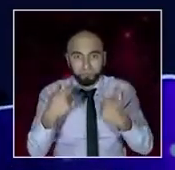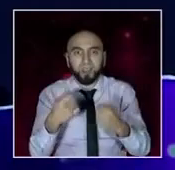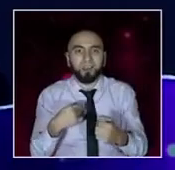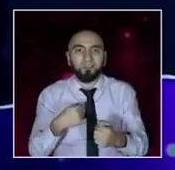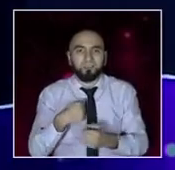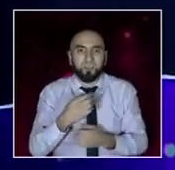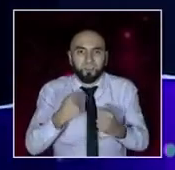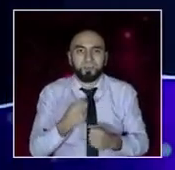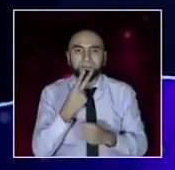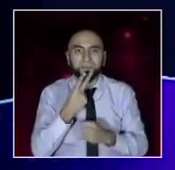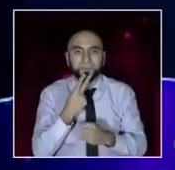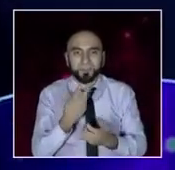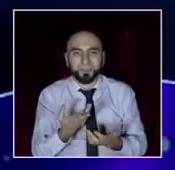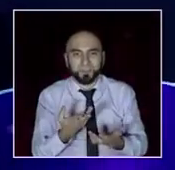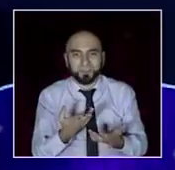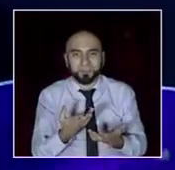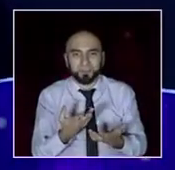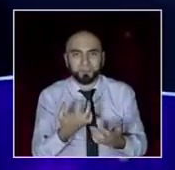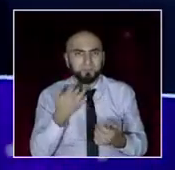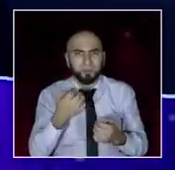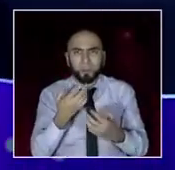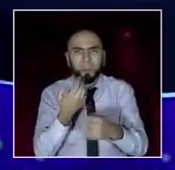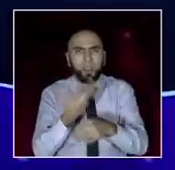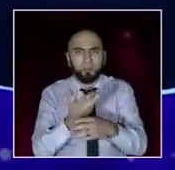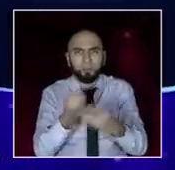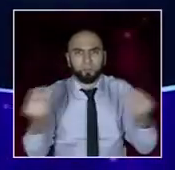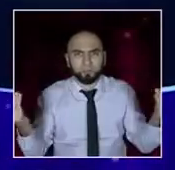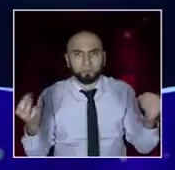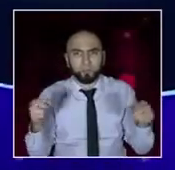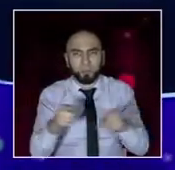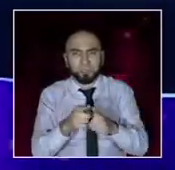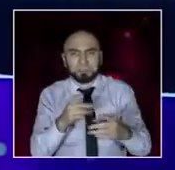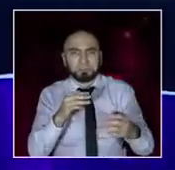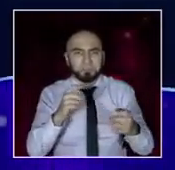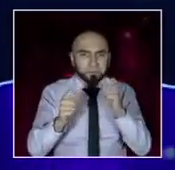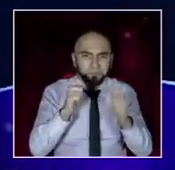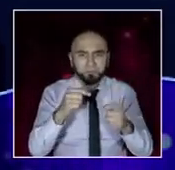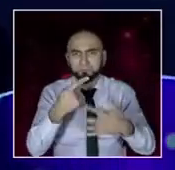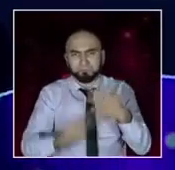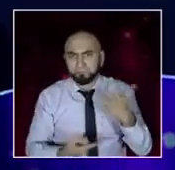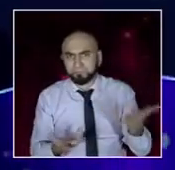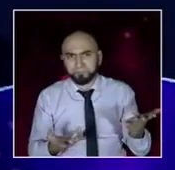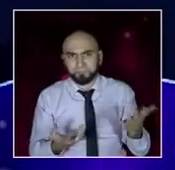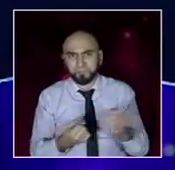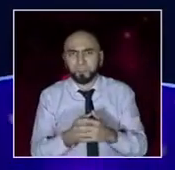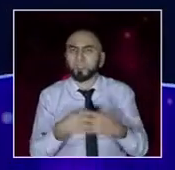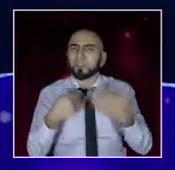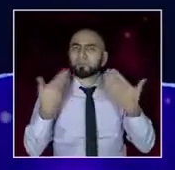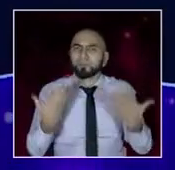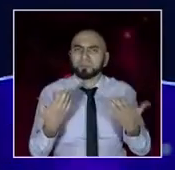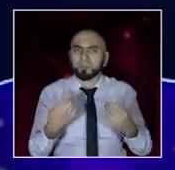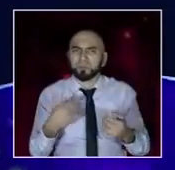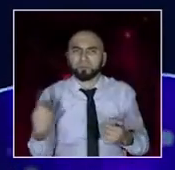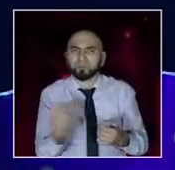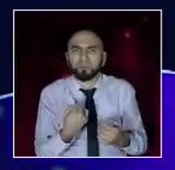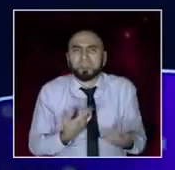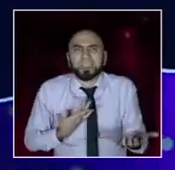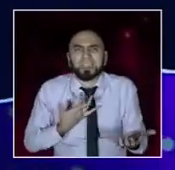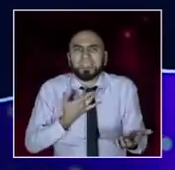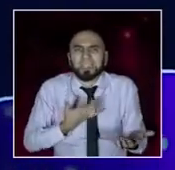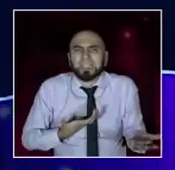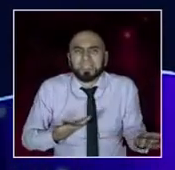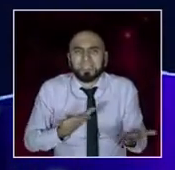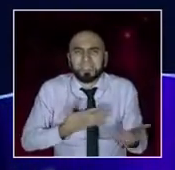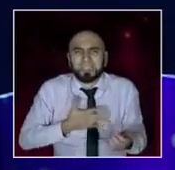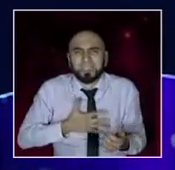esto para nosotros, para quienes queremos ser como especie? El tema de nuestro congreso, ¿qué especie queremos ser? Una de